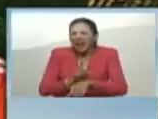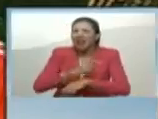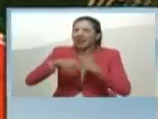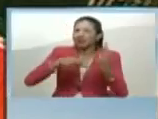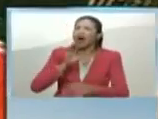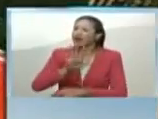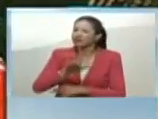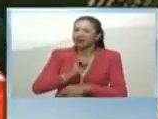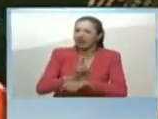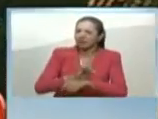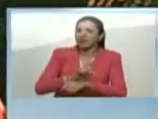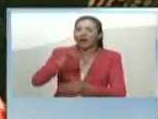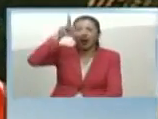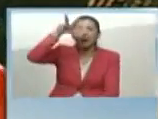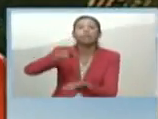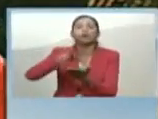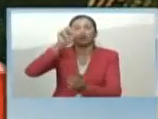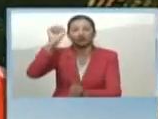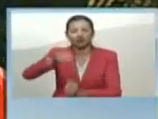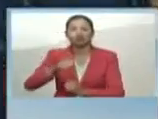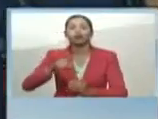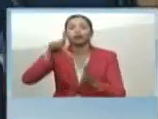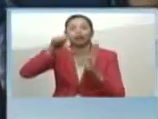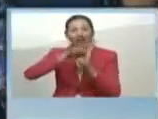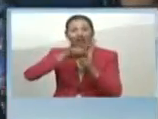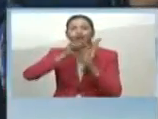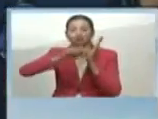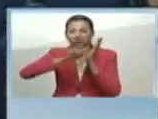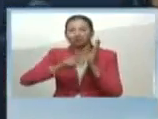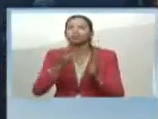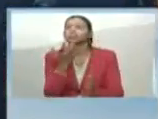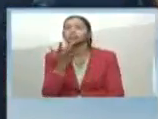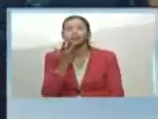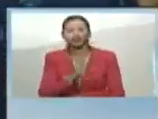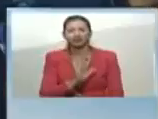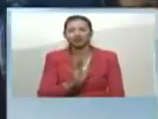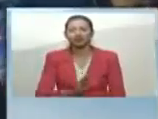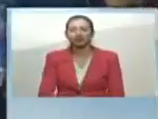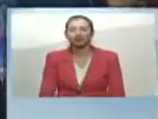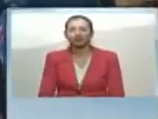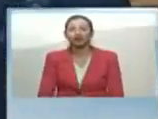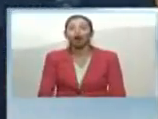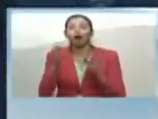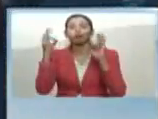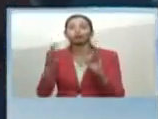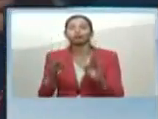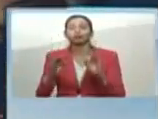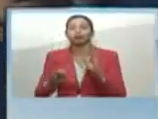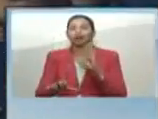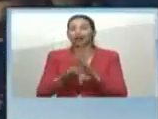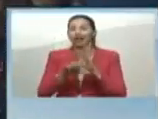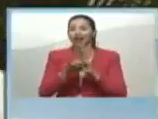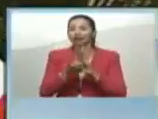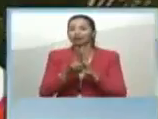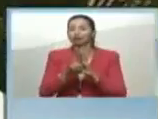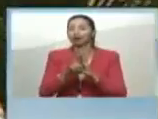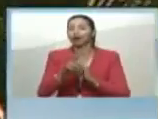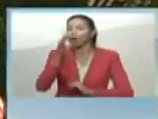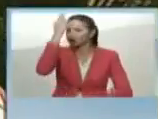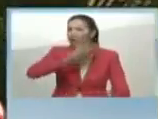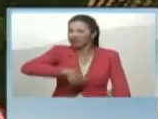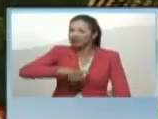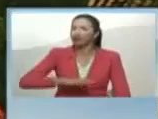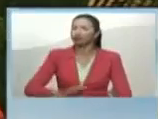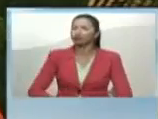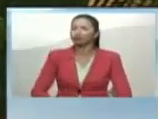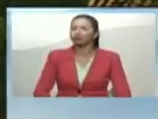velocidad. Aprobada, Marielena. Vamos a hacer esa ley sencilla. No pongan leguleyo. Sencilla. Su